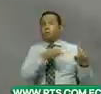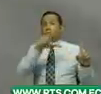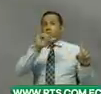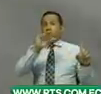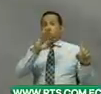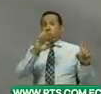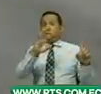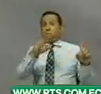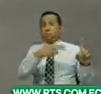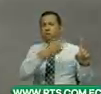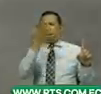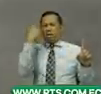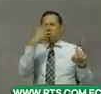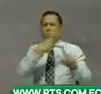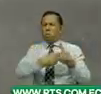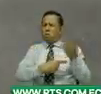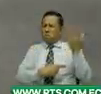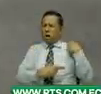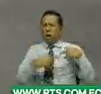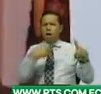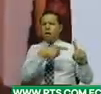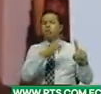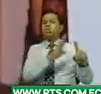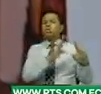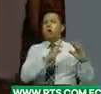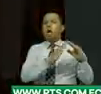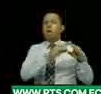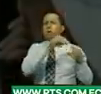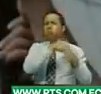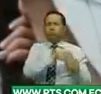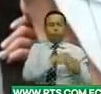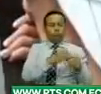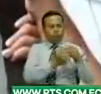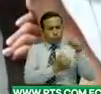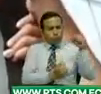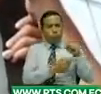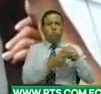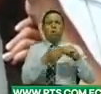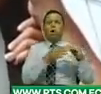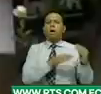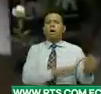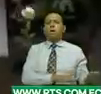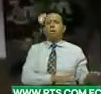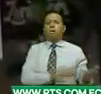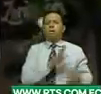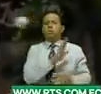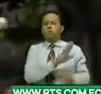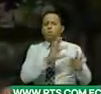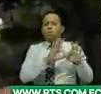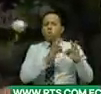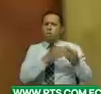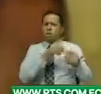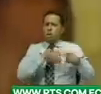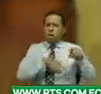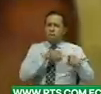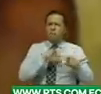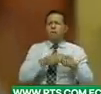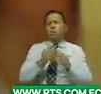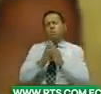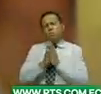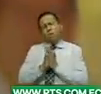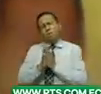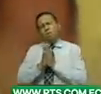muerta en el interior de su domicilio, ubicado en la vía a la costa. Sus familiares y amigos no cesan en las peticiones de